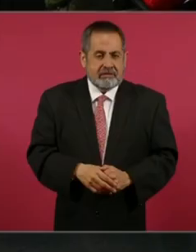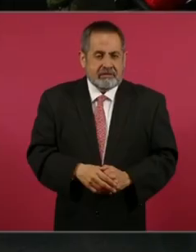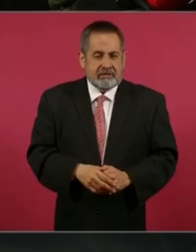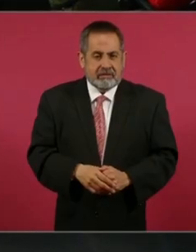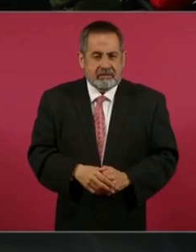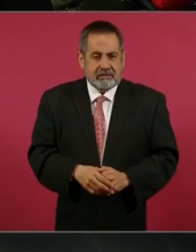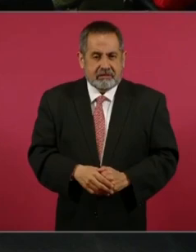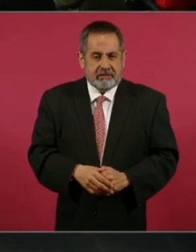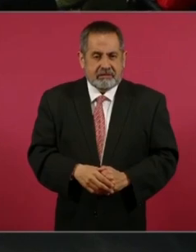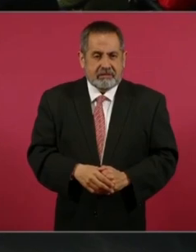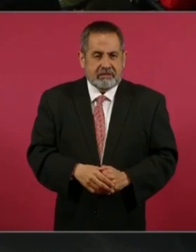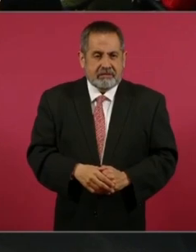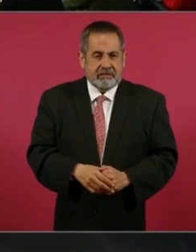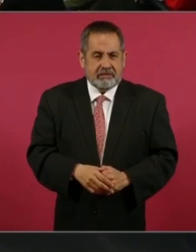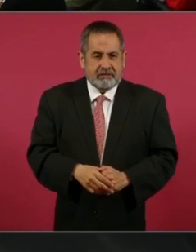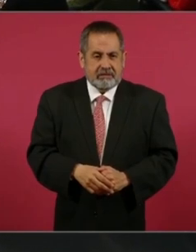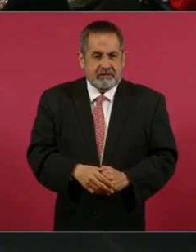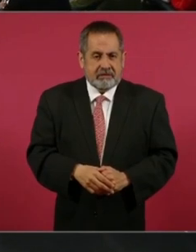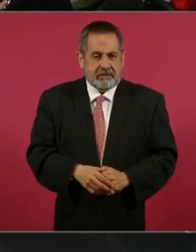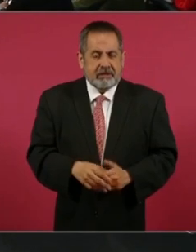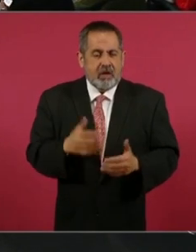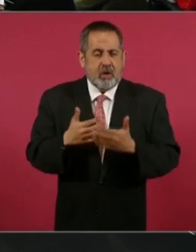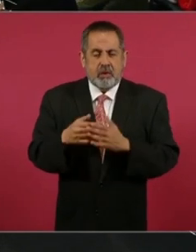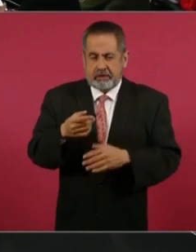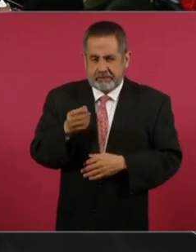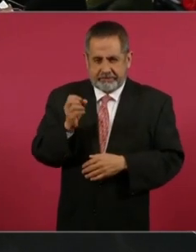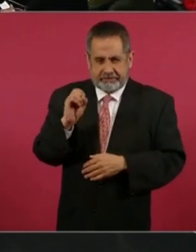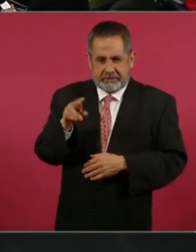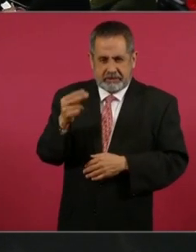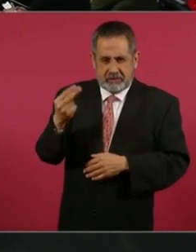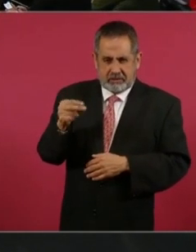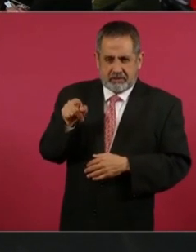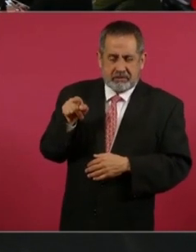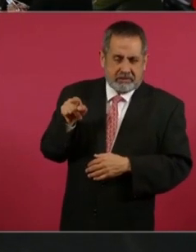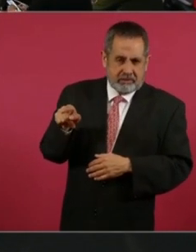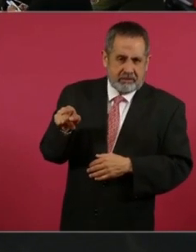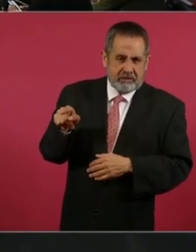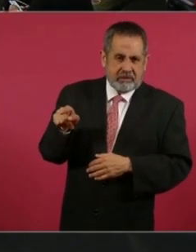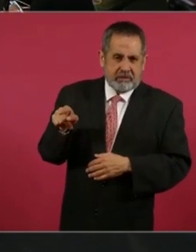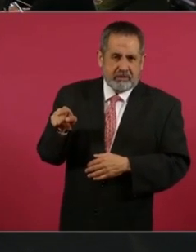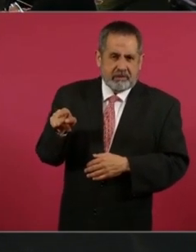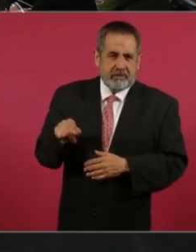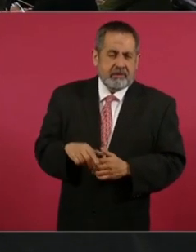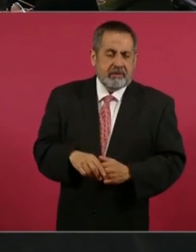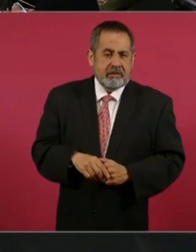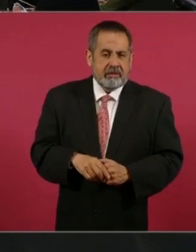les digo su nombre. Es un